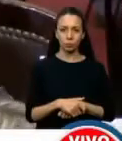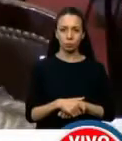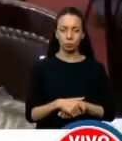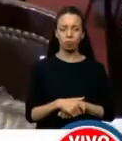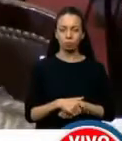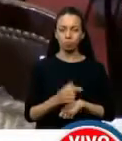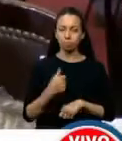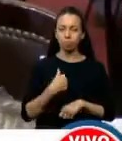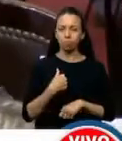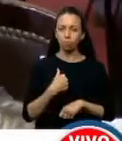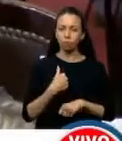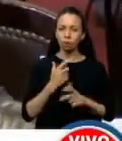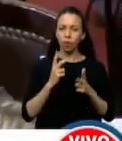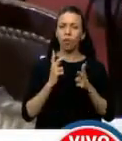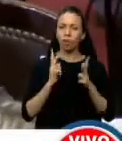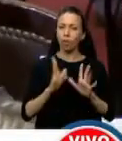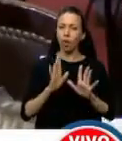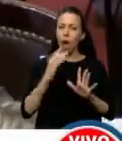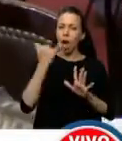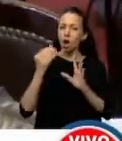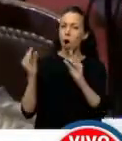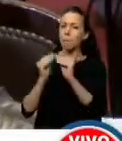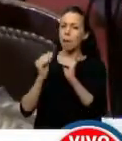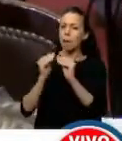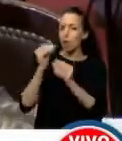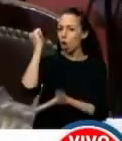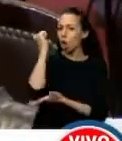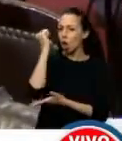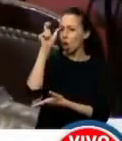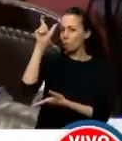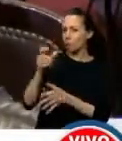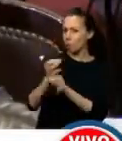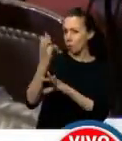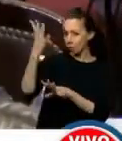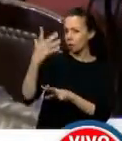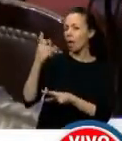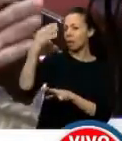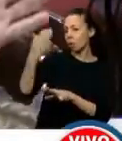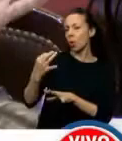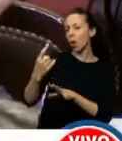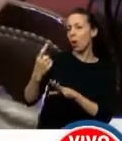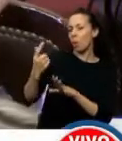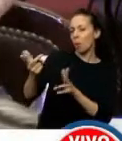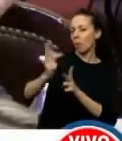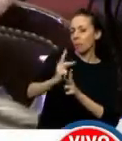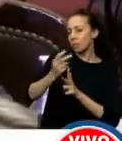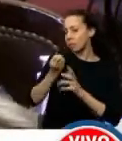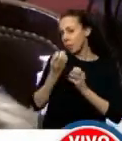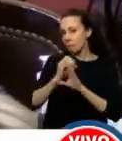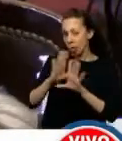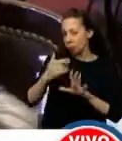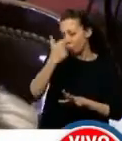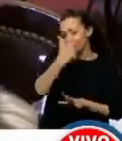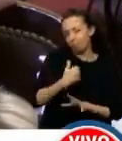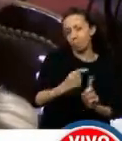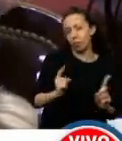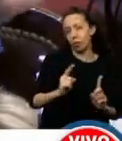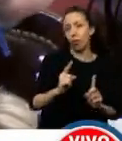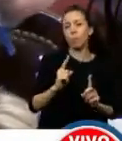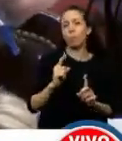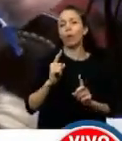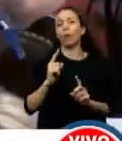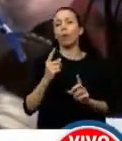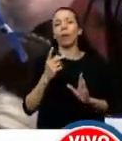ya la interacción con las diferentes corrientes dentro del oficialismo, ¿cómo fue a 72 horas de la votación? ¿Cómo está el debate? ¿Cómo está la interna? ¿Cómo fue recibido